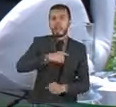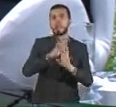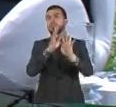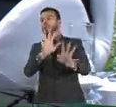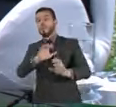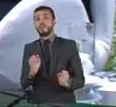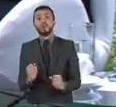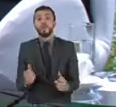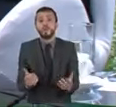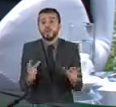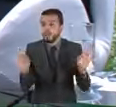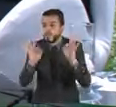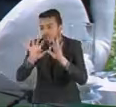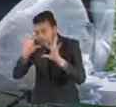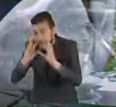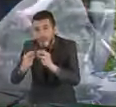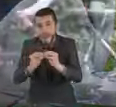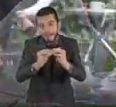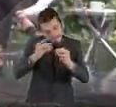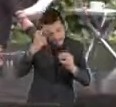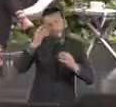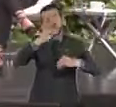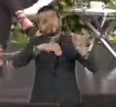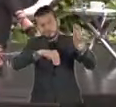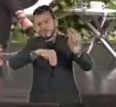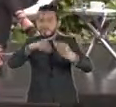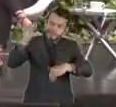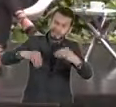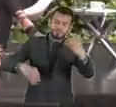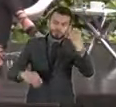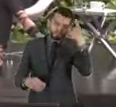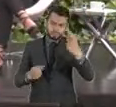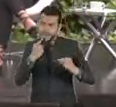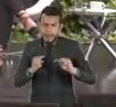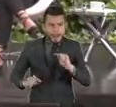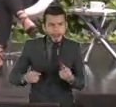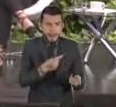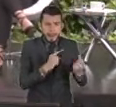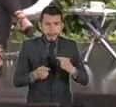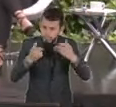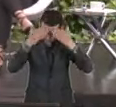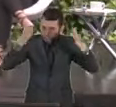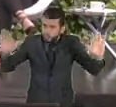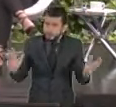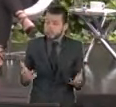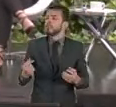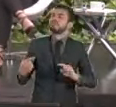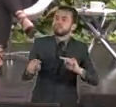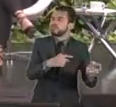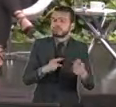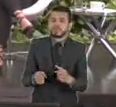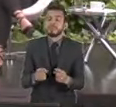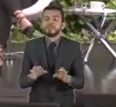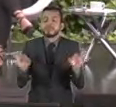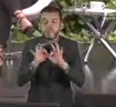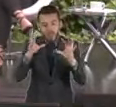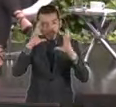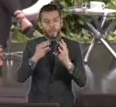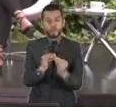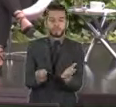acuerdo con todas las controversias, con todas las discusiones, con todos los debates democráticos, tenemos que ponernos de